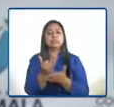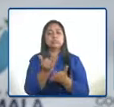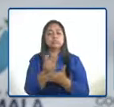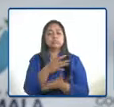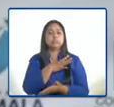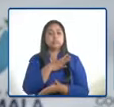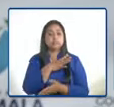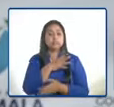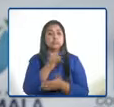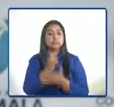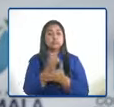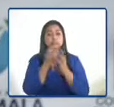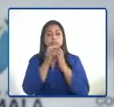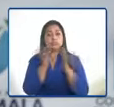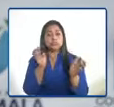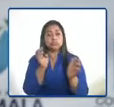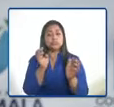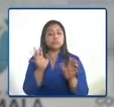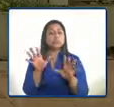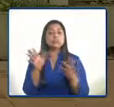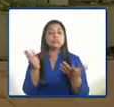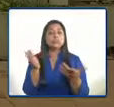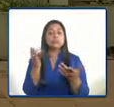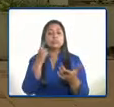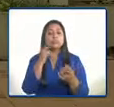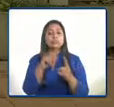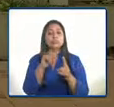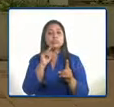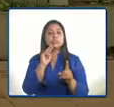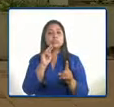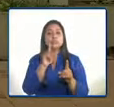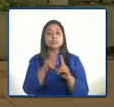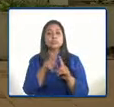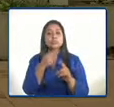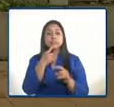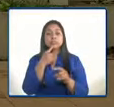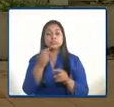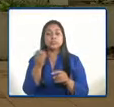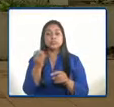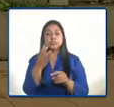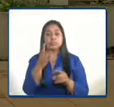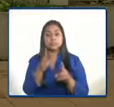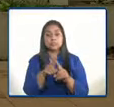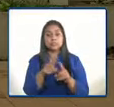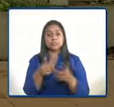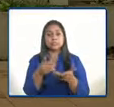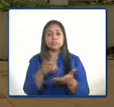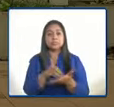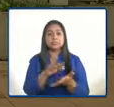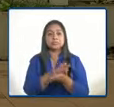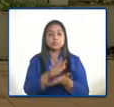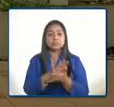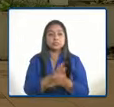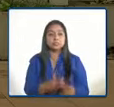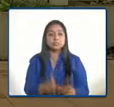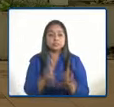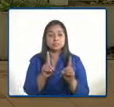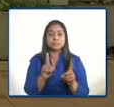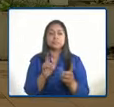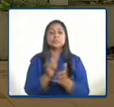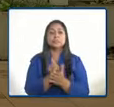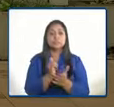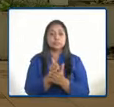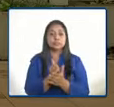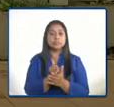entidades públicas. Y esto con el fin de elaborar un componente de desarrollo institucional